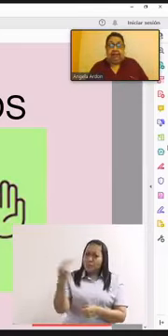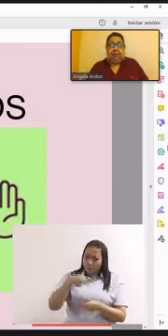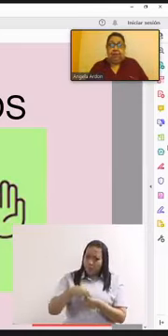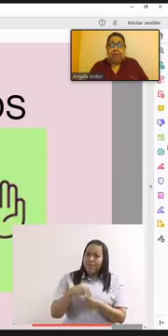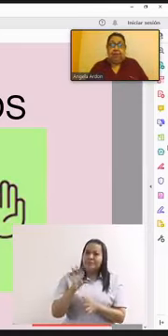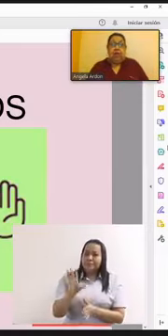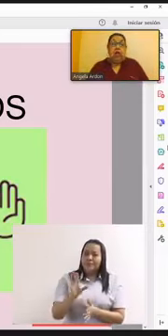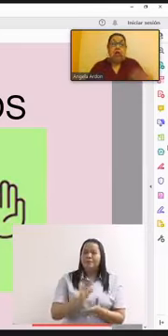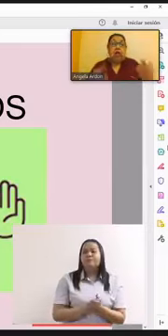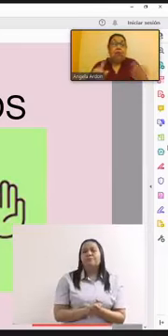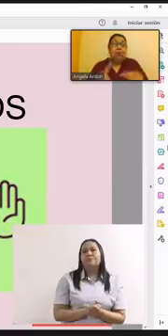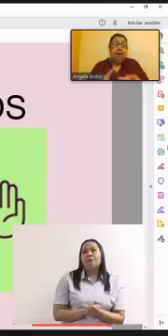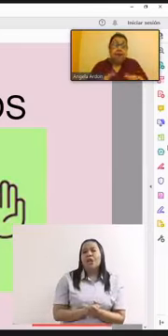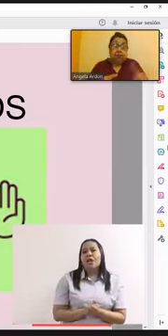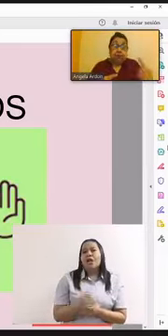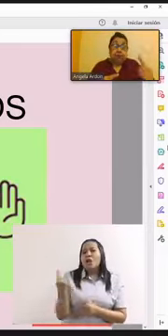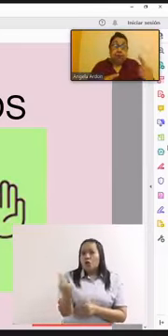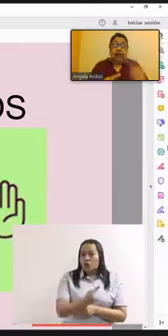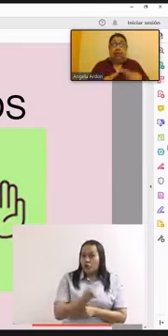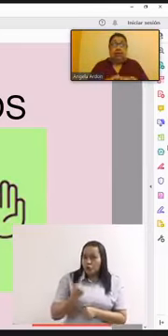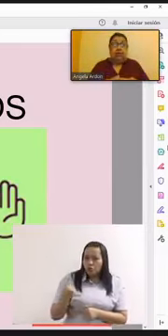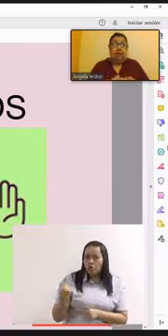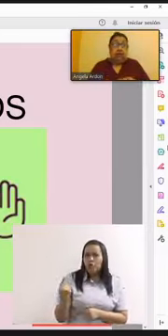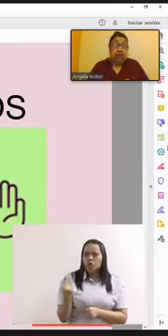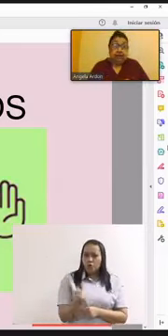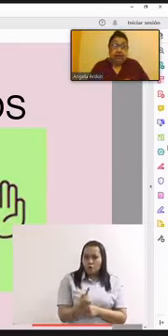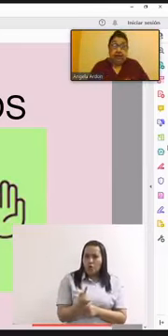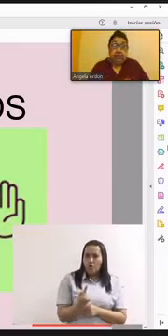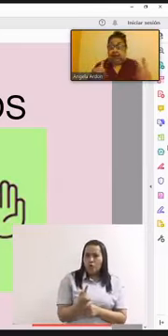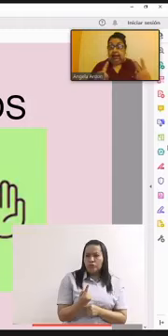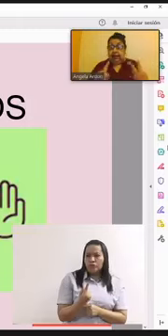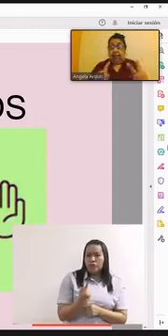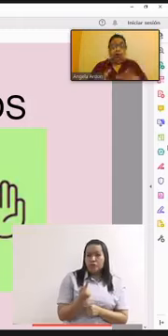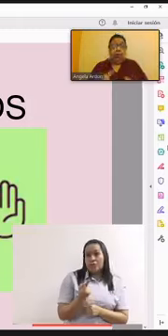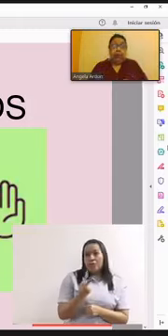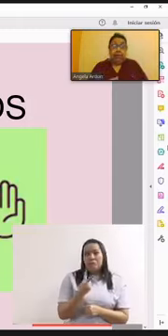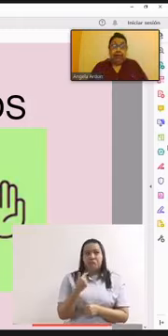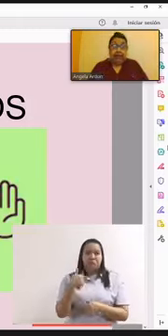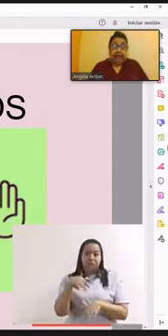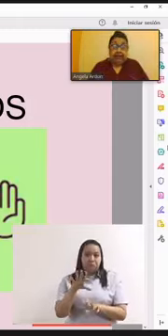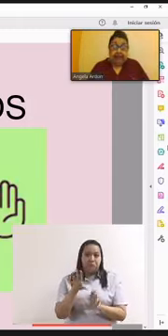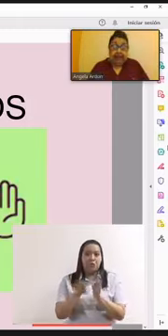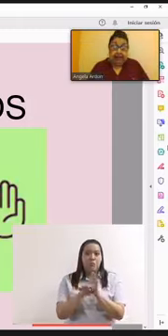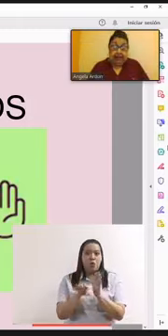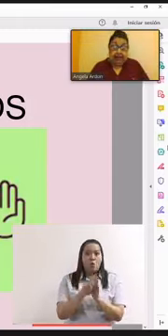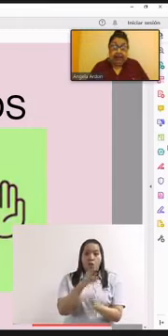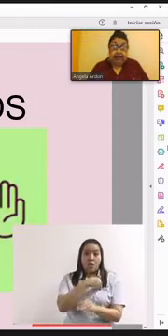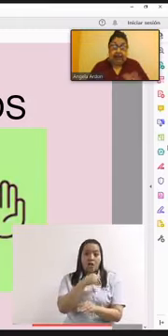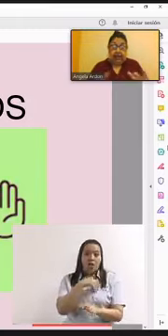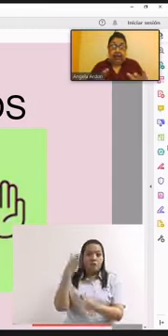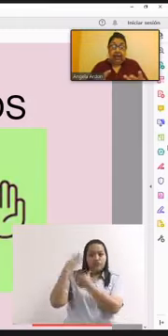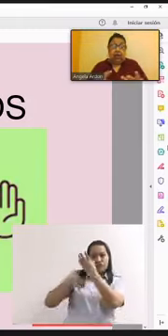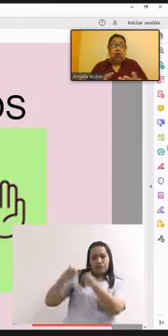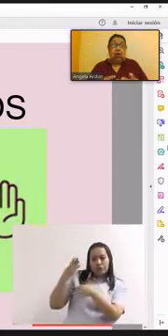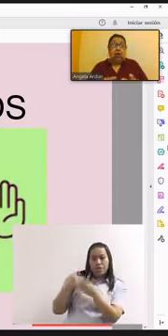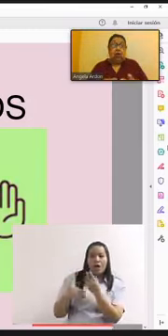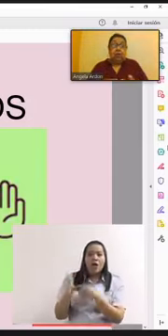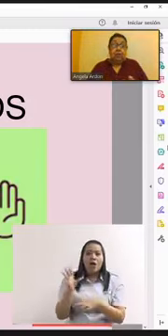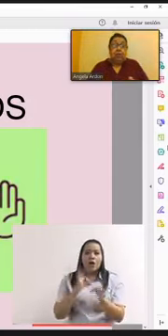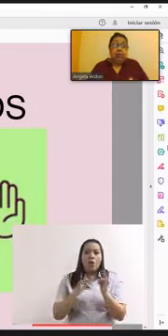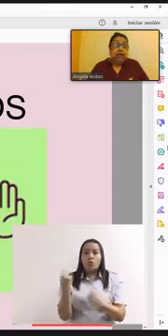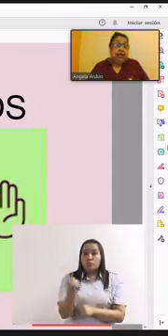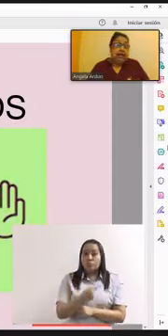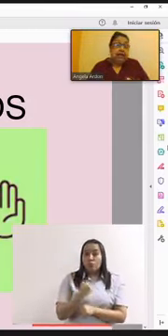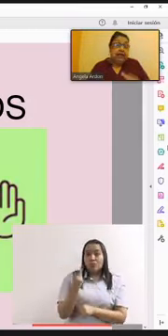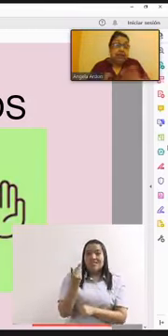adelante. Todos pedimos ir al salón de belleza, todos pedimos ir al dentista, todos